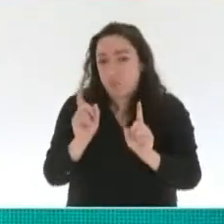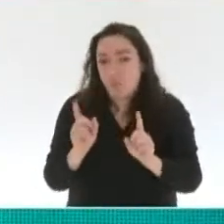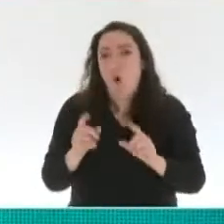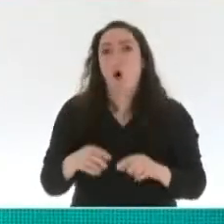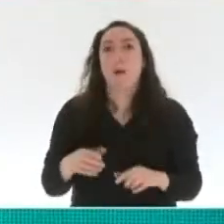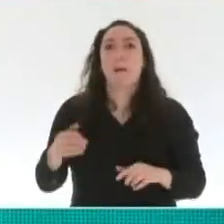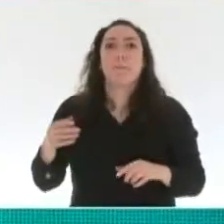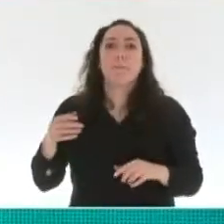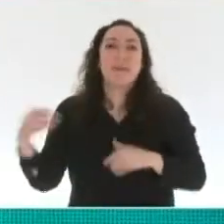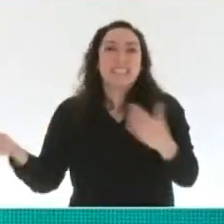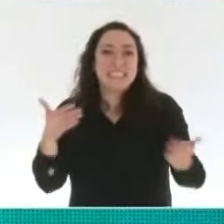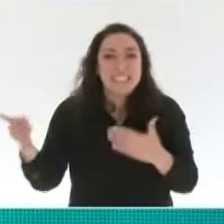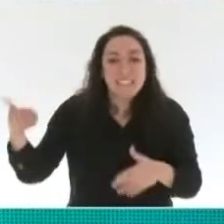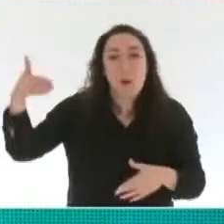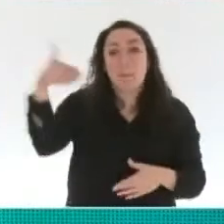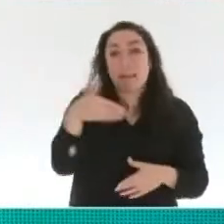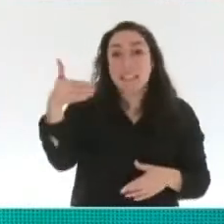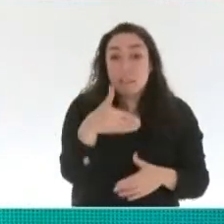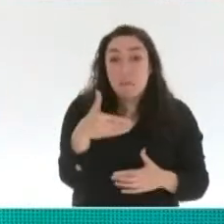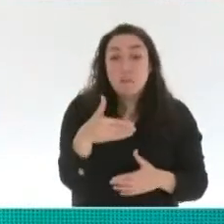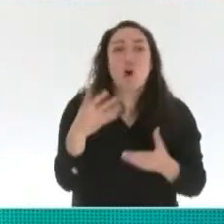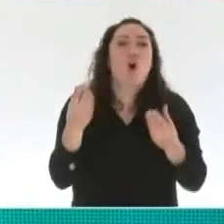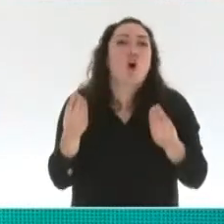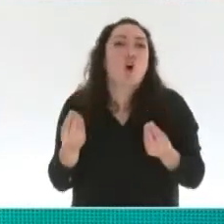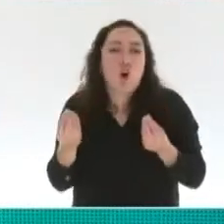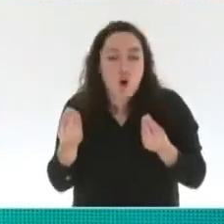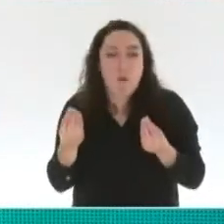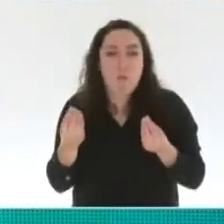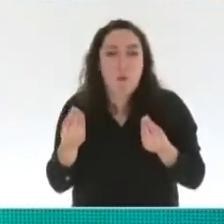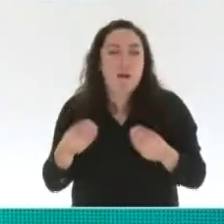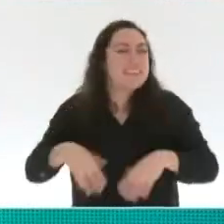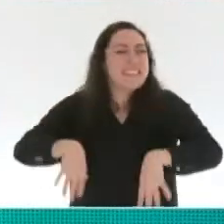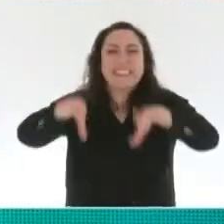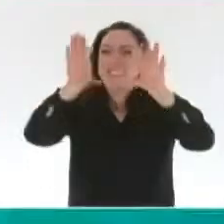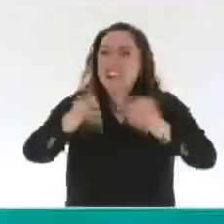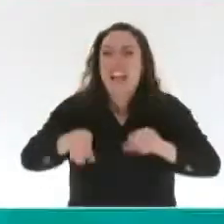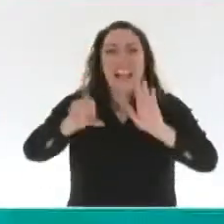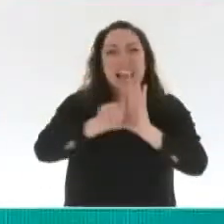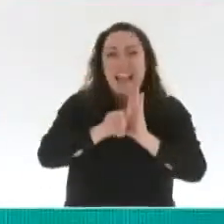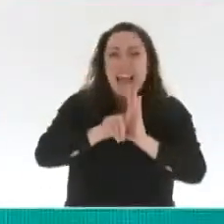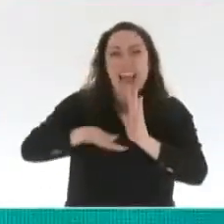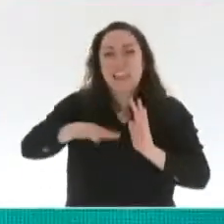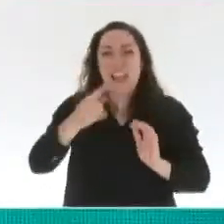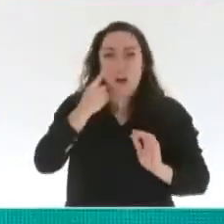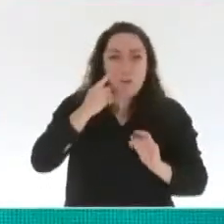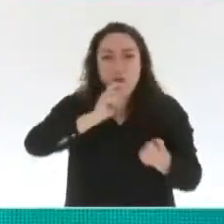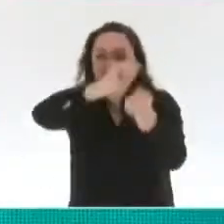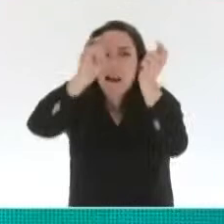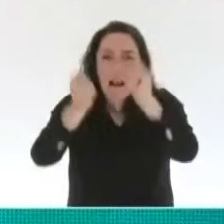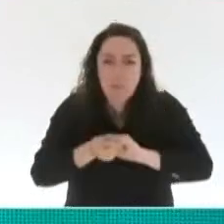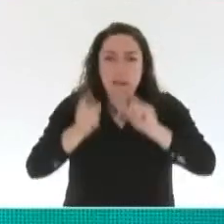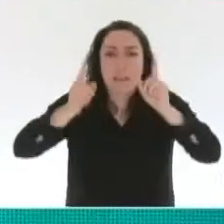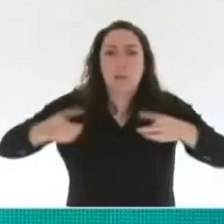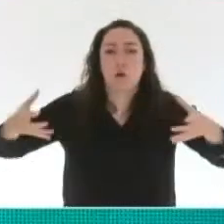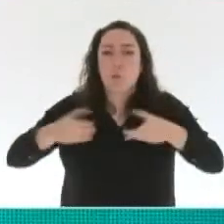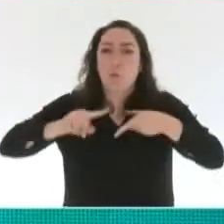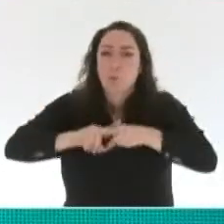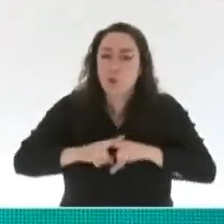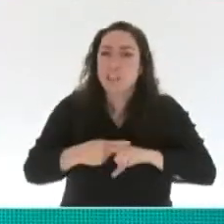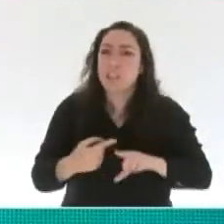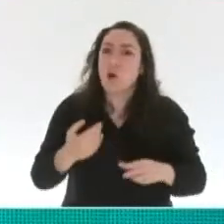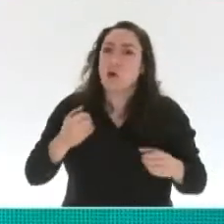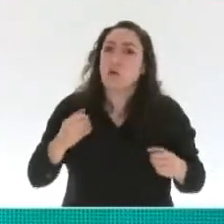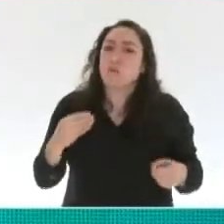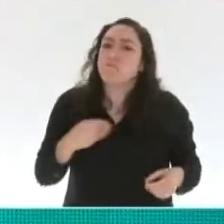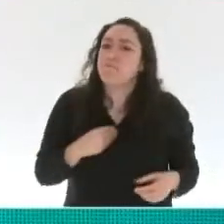de participación vecinal hay que hablar de reforma integral de la ley de comunas y de una fuerza política con voluntad de hacer